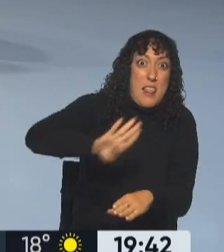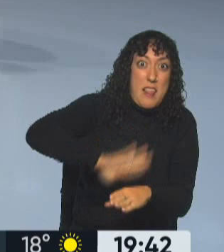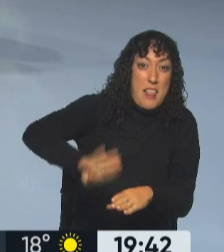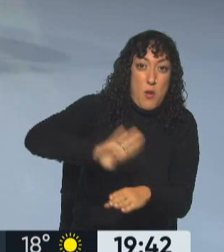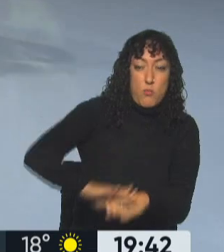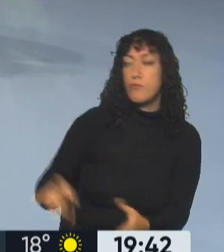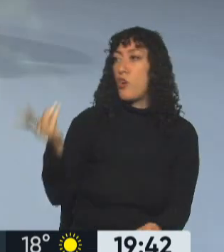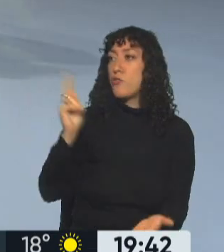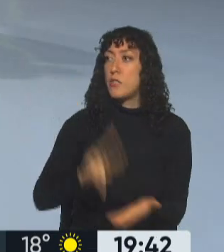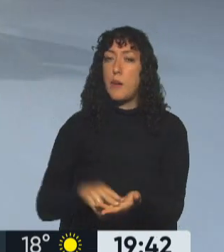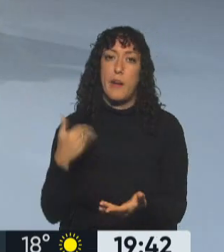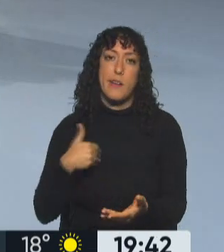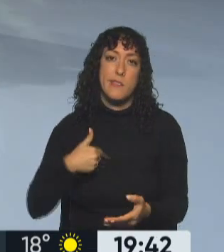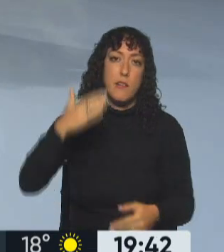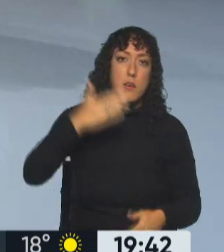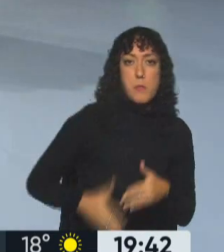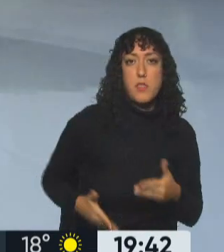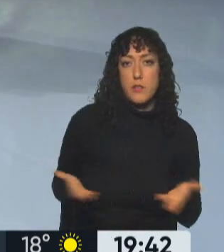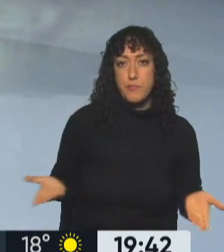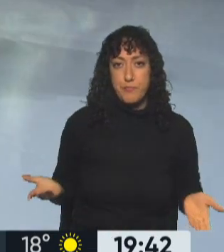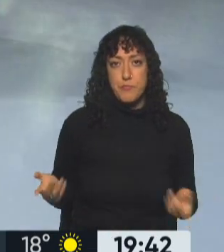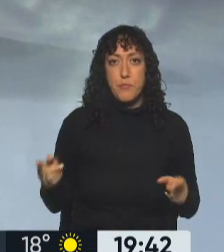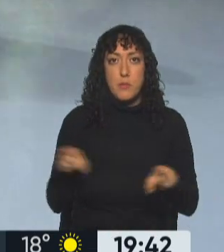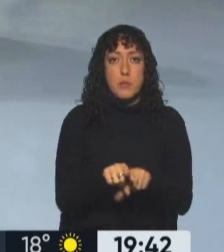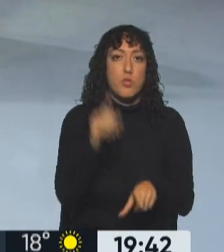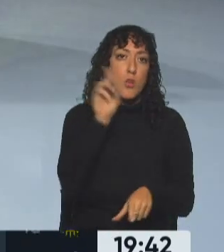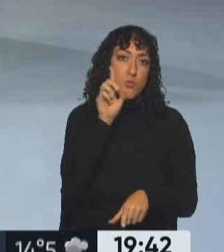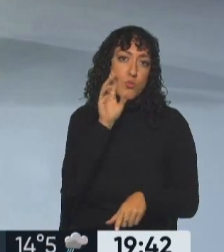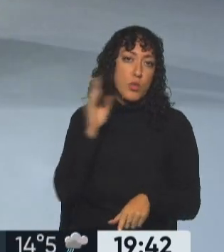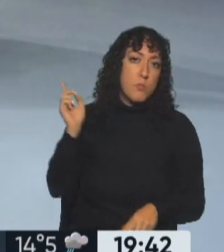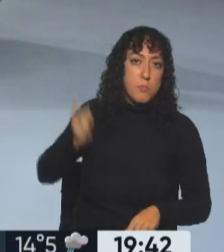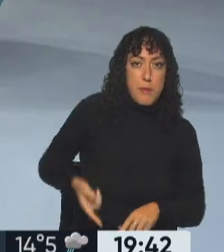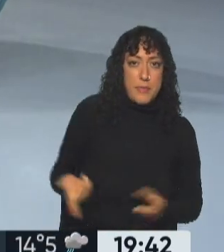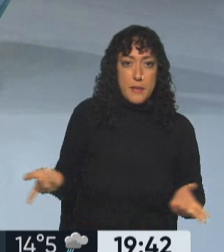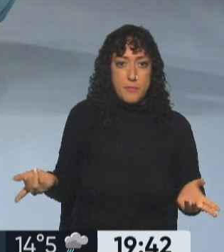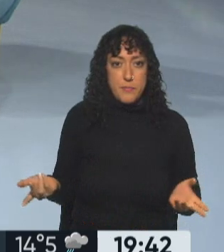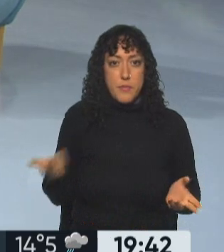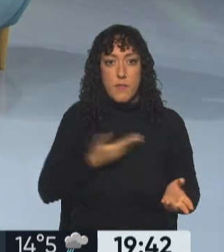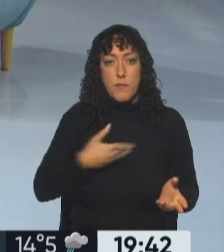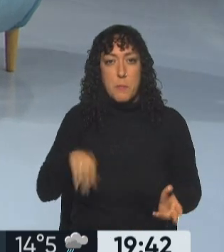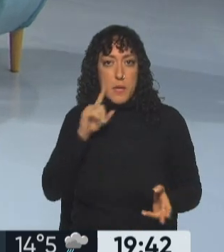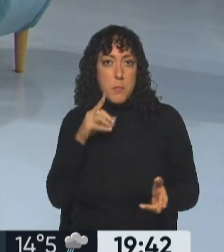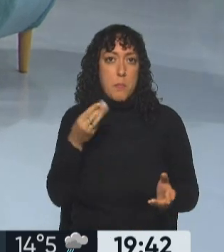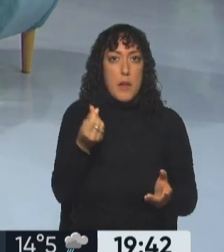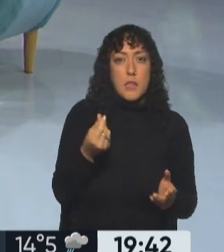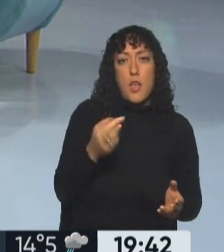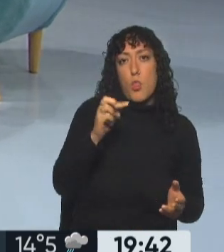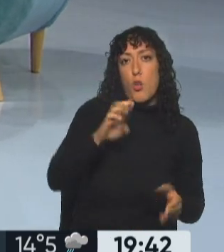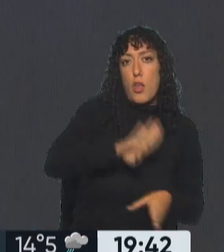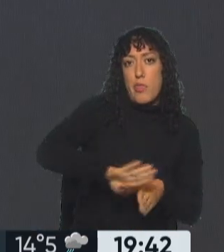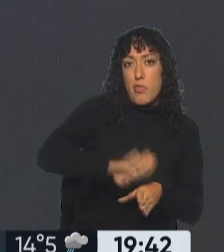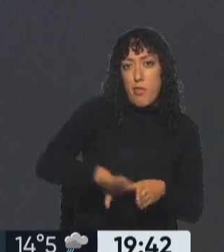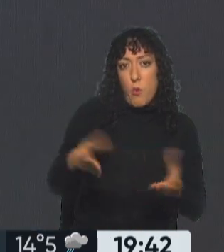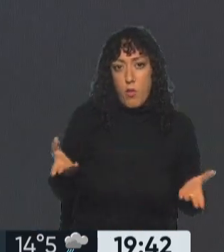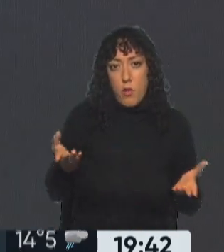de nuevo nos puso a la Argentina condicionada y bajo la órbita norteamericana. Le fueron a pedir plata al FMI, la deuda es en dólares, incluso